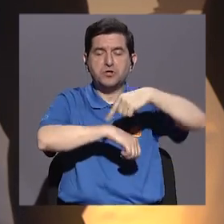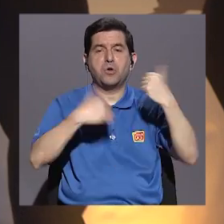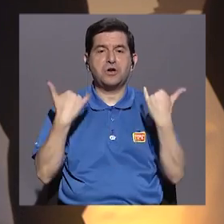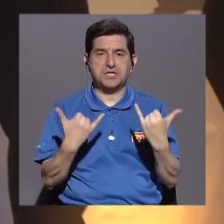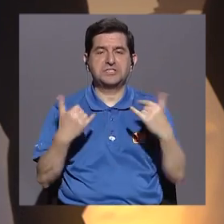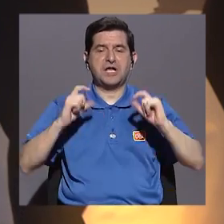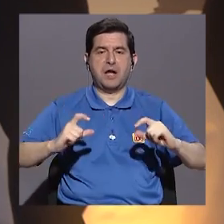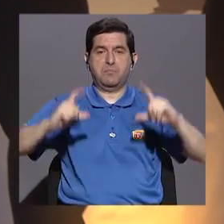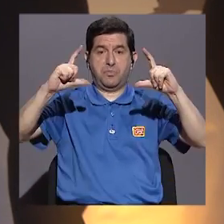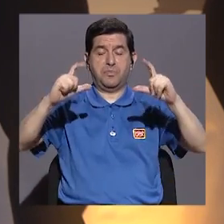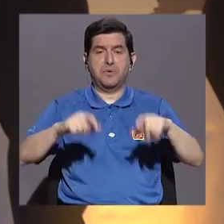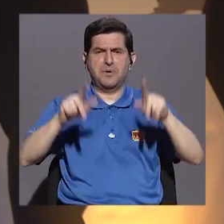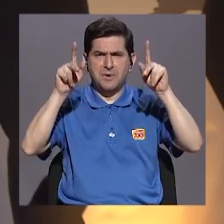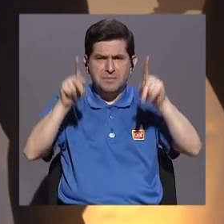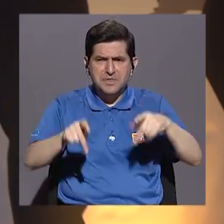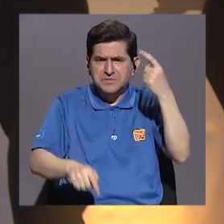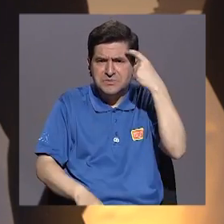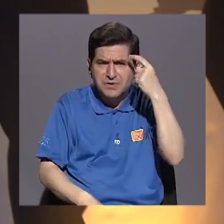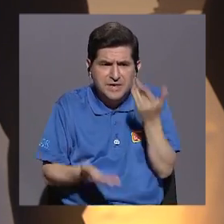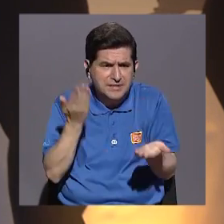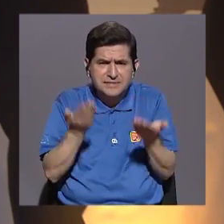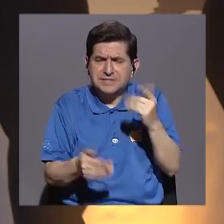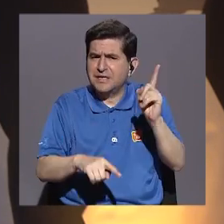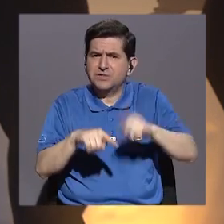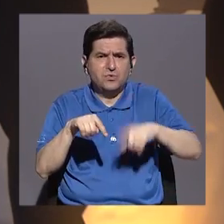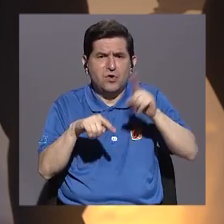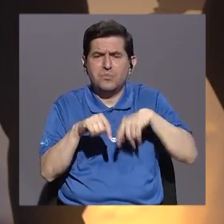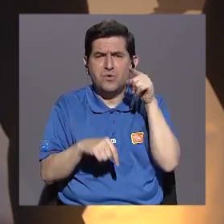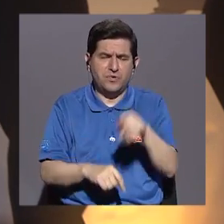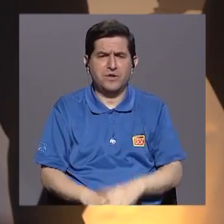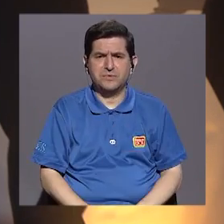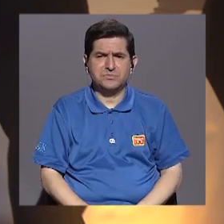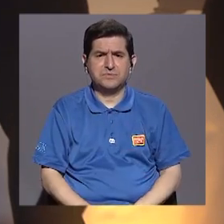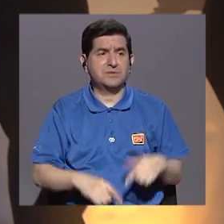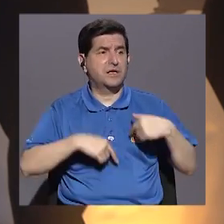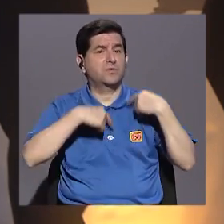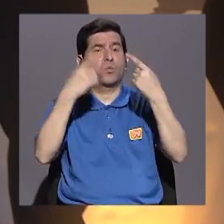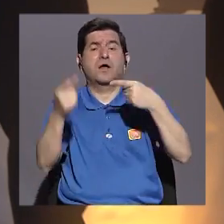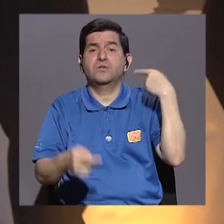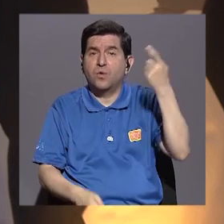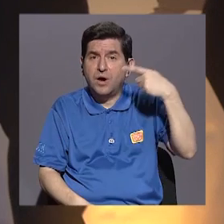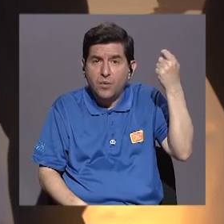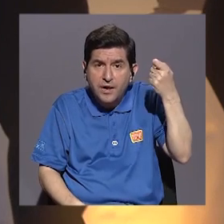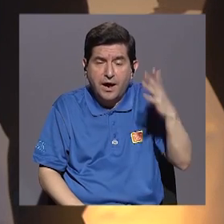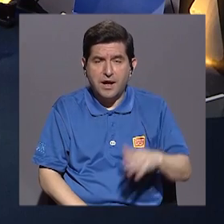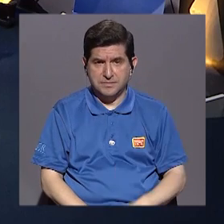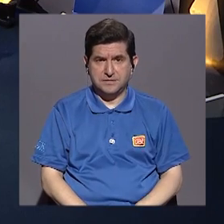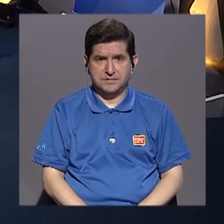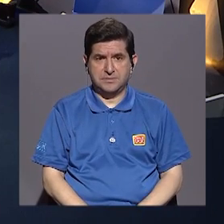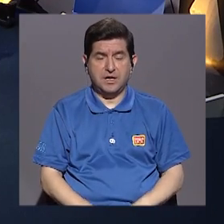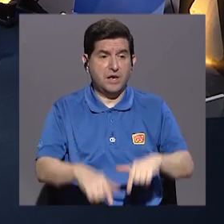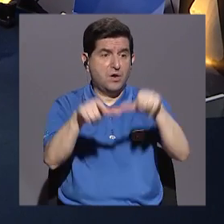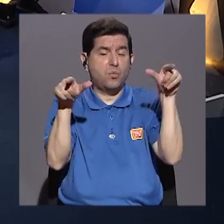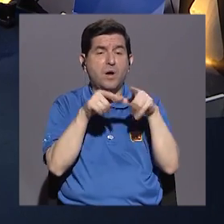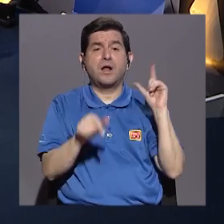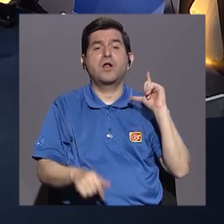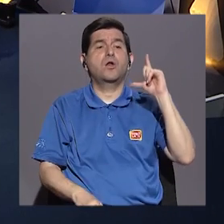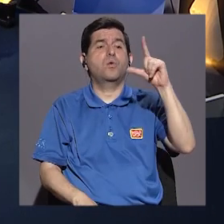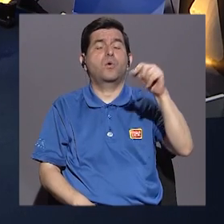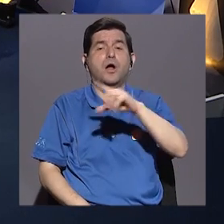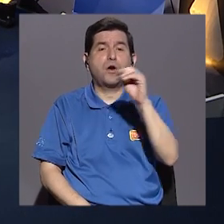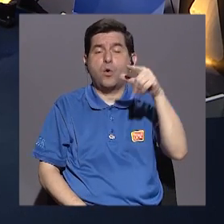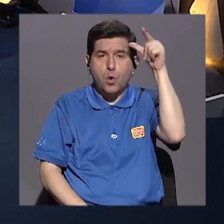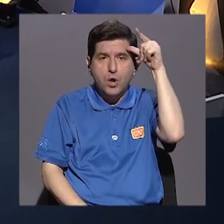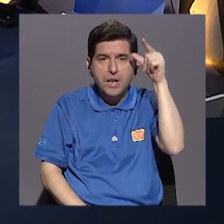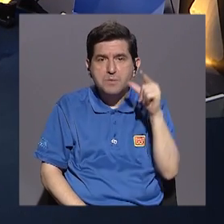ahora la gente podrá pensar que eso no es posible cuando estás haciendo un recorrido de aquí a guanacaste y va para alguna zona por ella